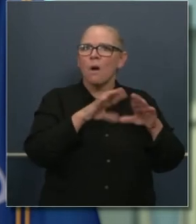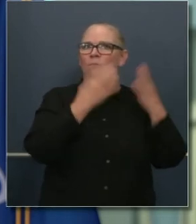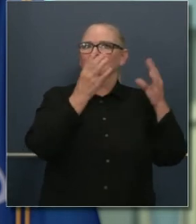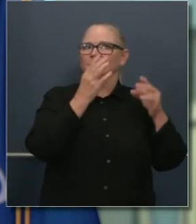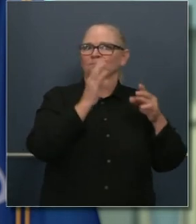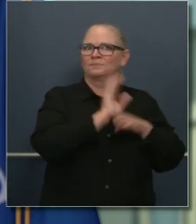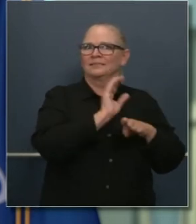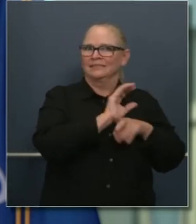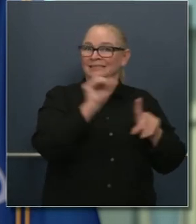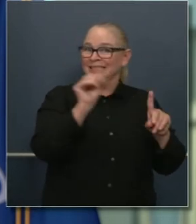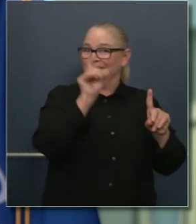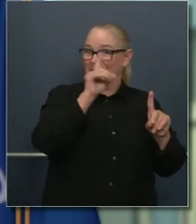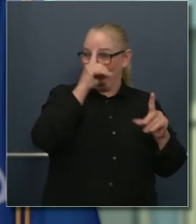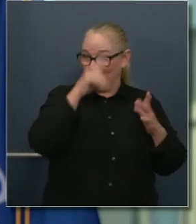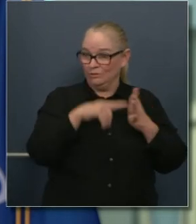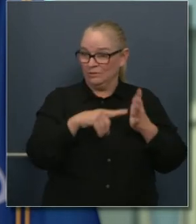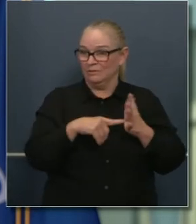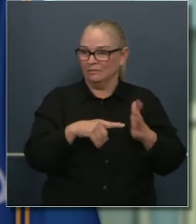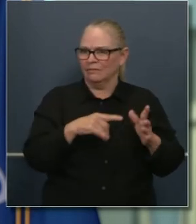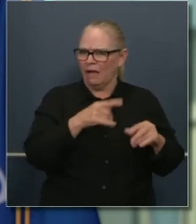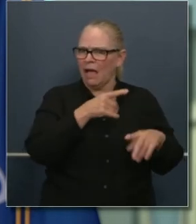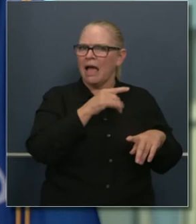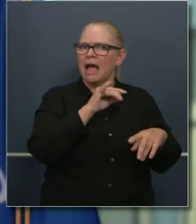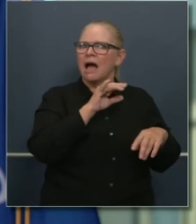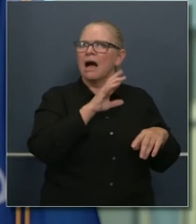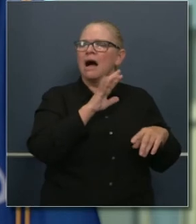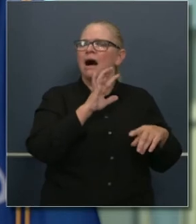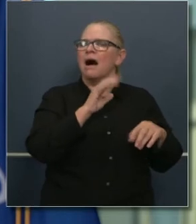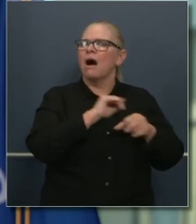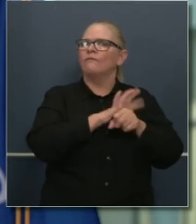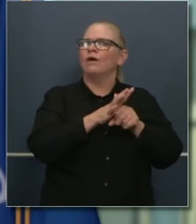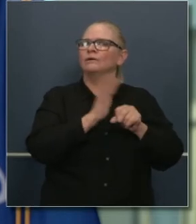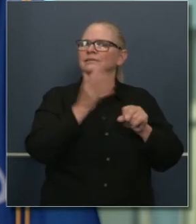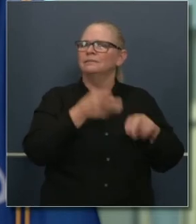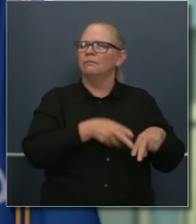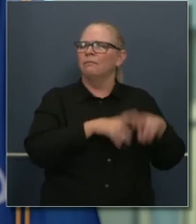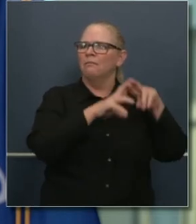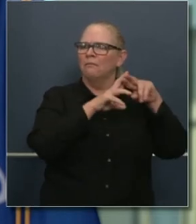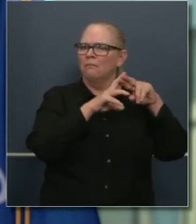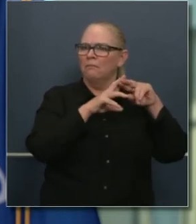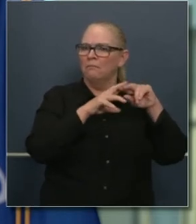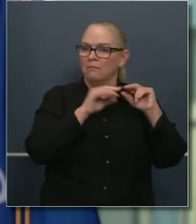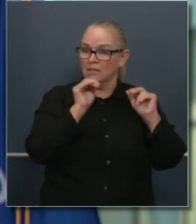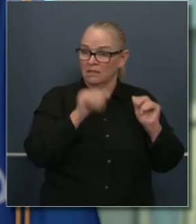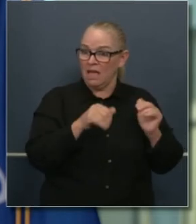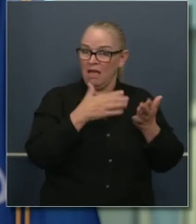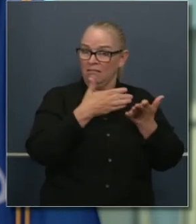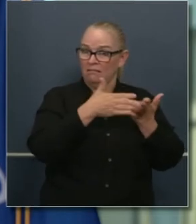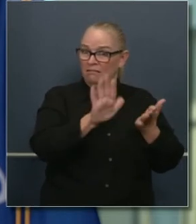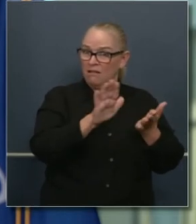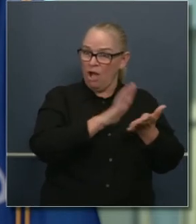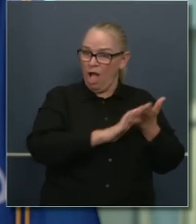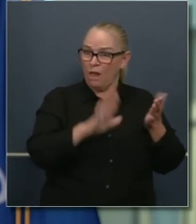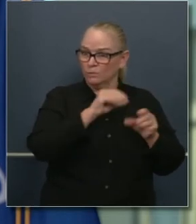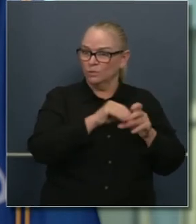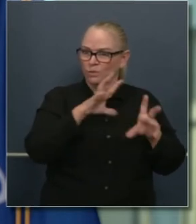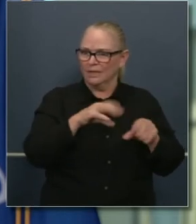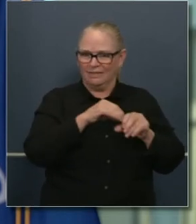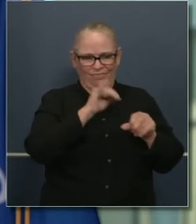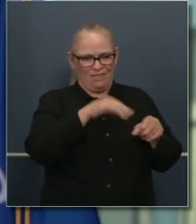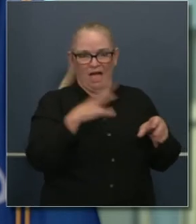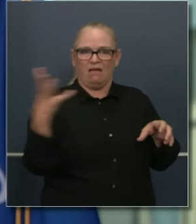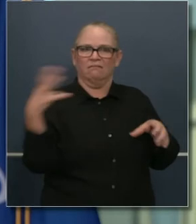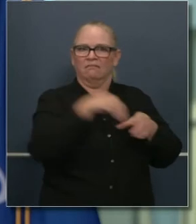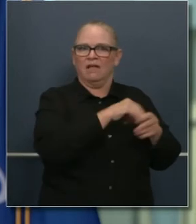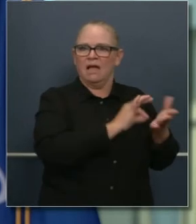pueden abrir los negocios con el índice de infecciones en san diego se han excluido a los